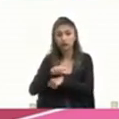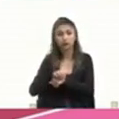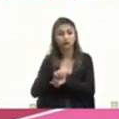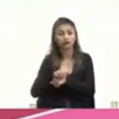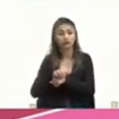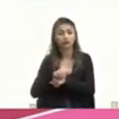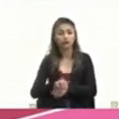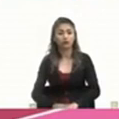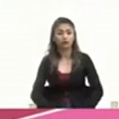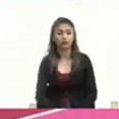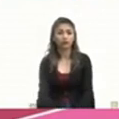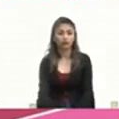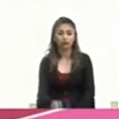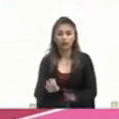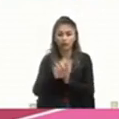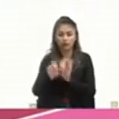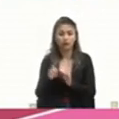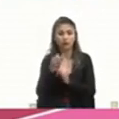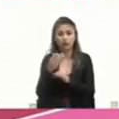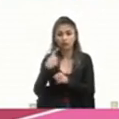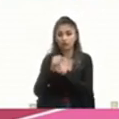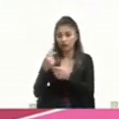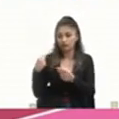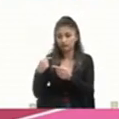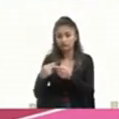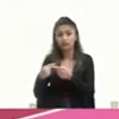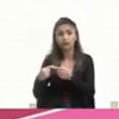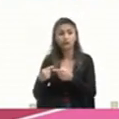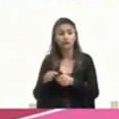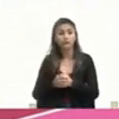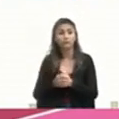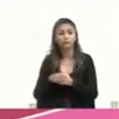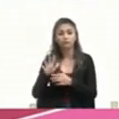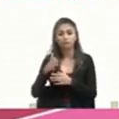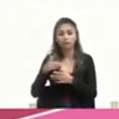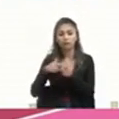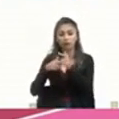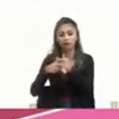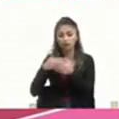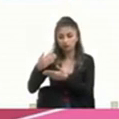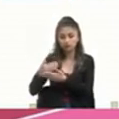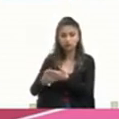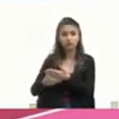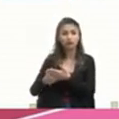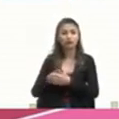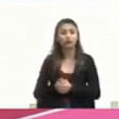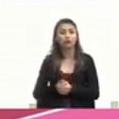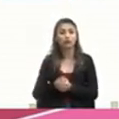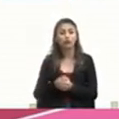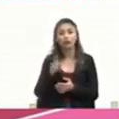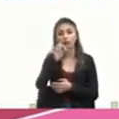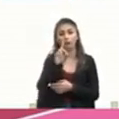comportamiento, pongo el ejemplo de esta semana, haciendo un seguimiento del